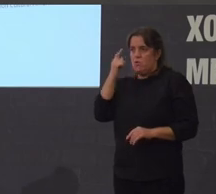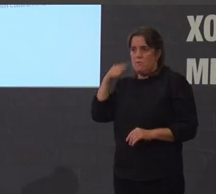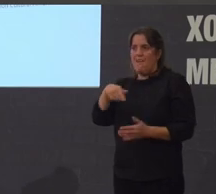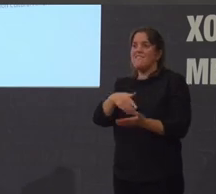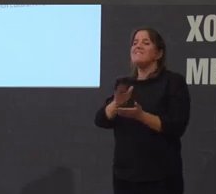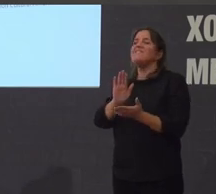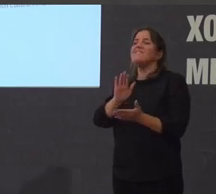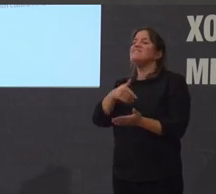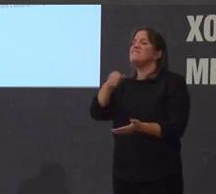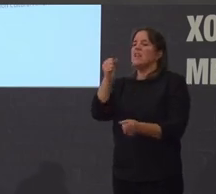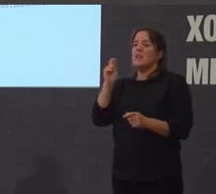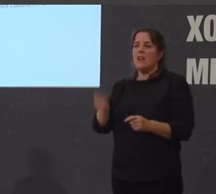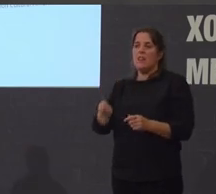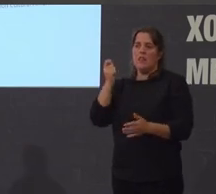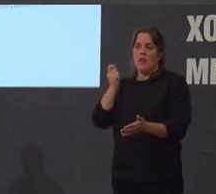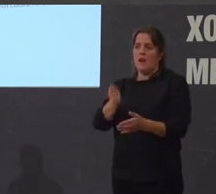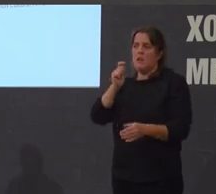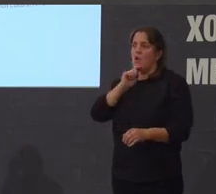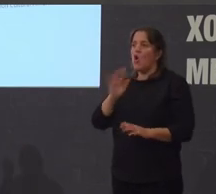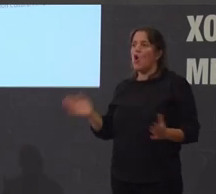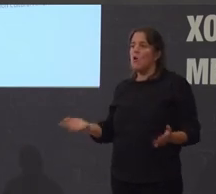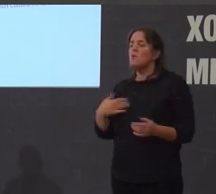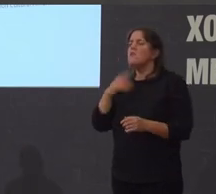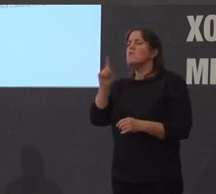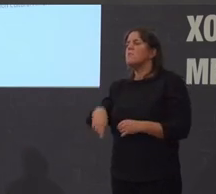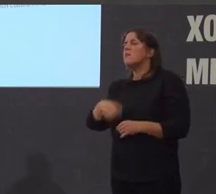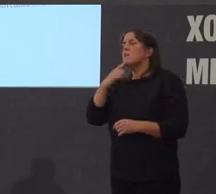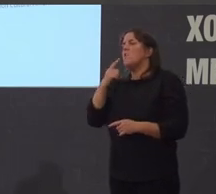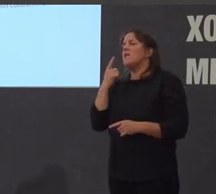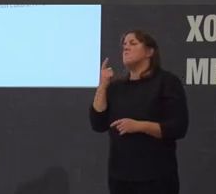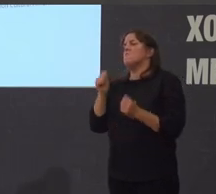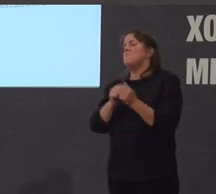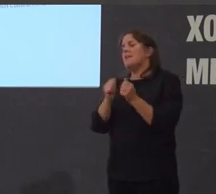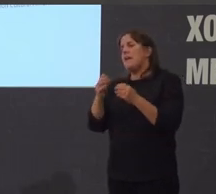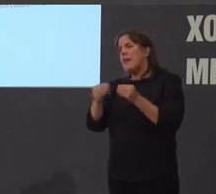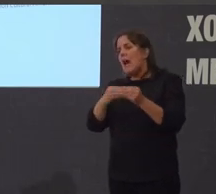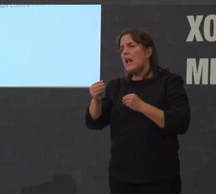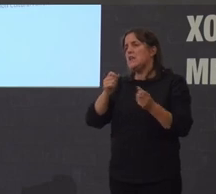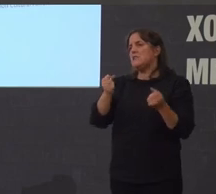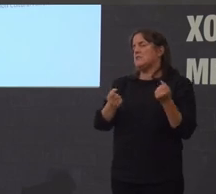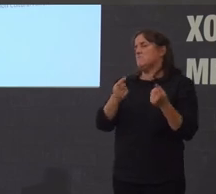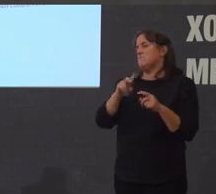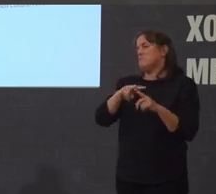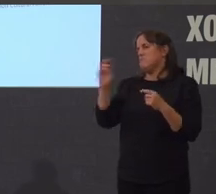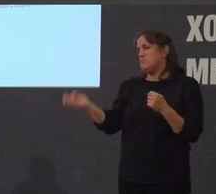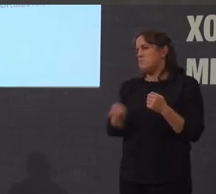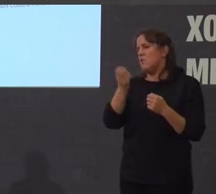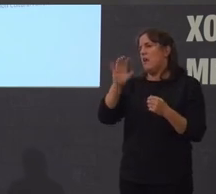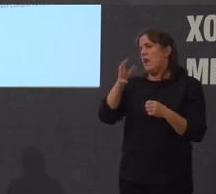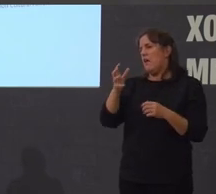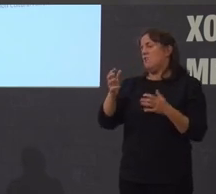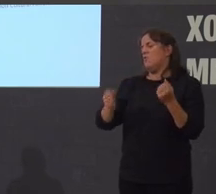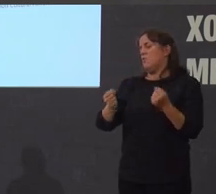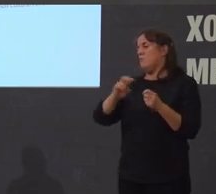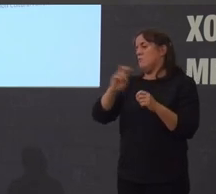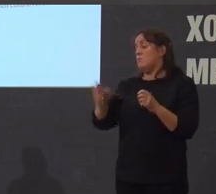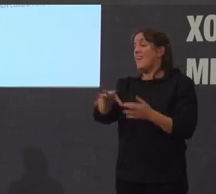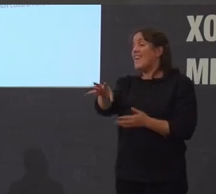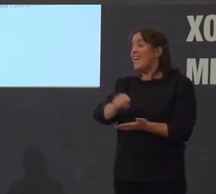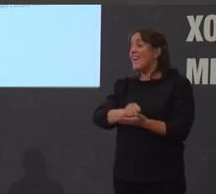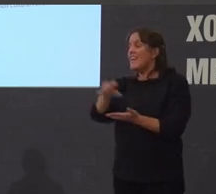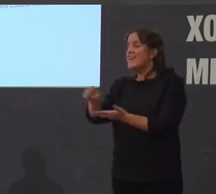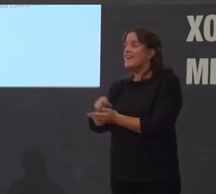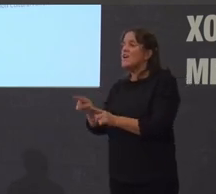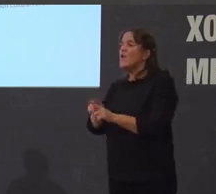también a las requisas de materiales y otros bienes automóviles aparatos de radio que muchas veces de